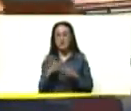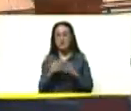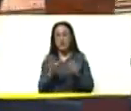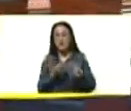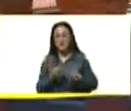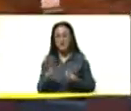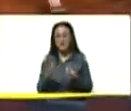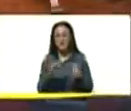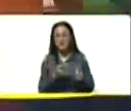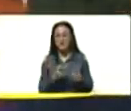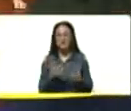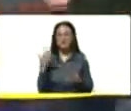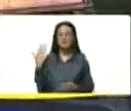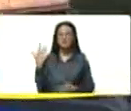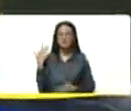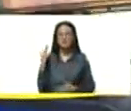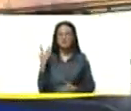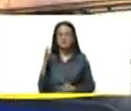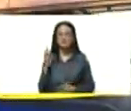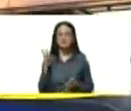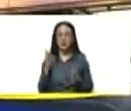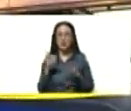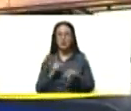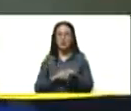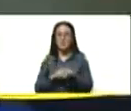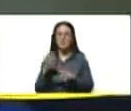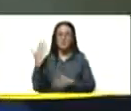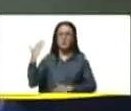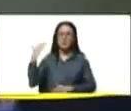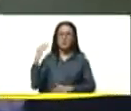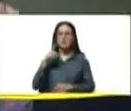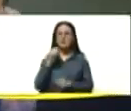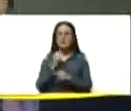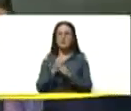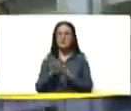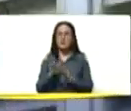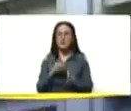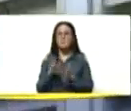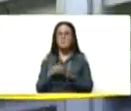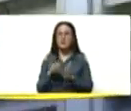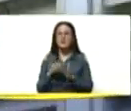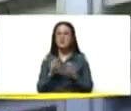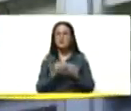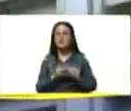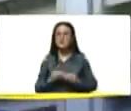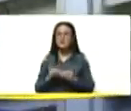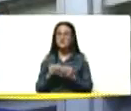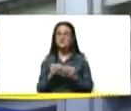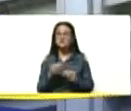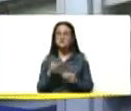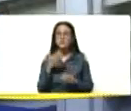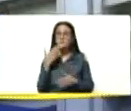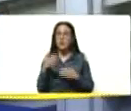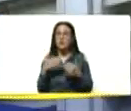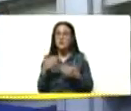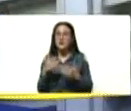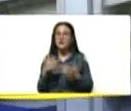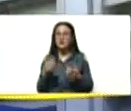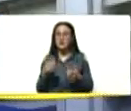viene desarrollando desde hace ya algún tiempo los trabajadores de Metro de Caracas en lo que es la reactivación de trenes, mejoramiento de